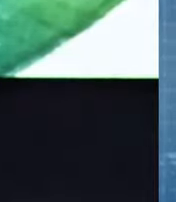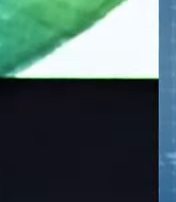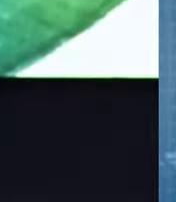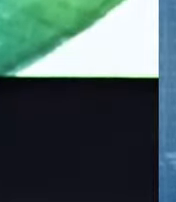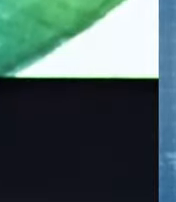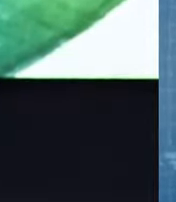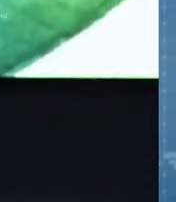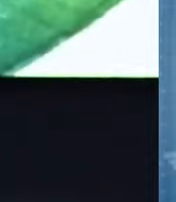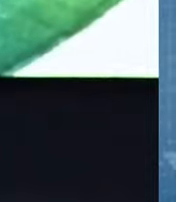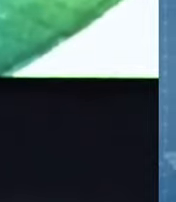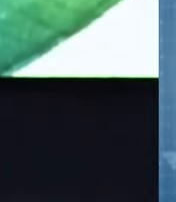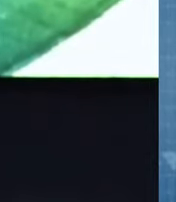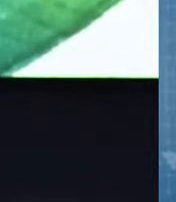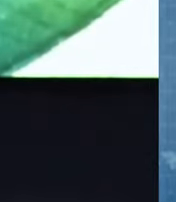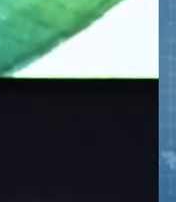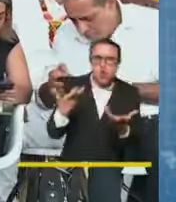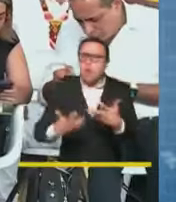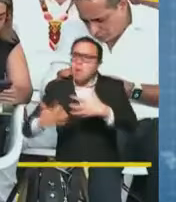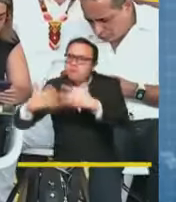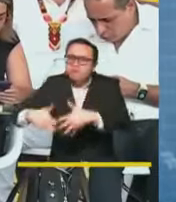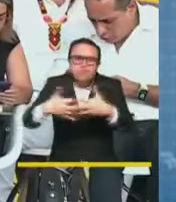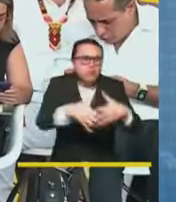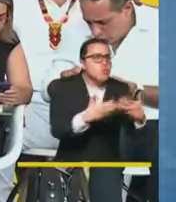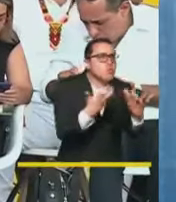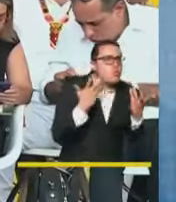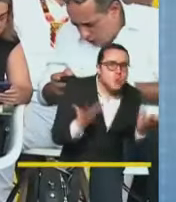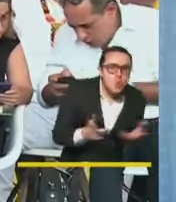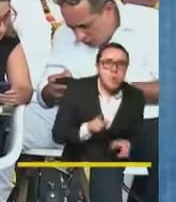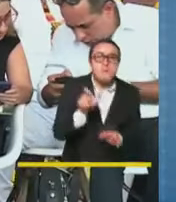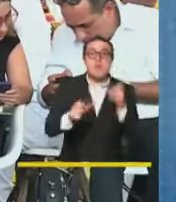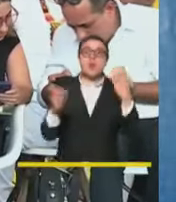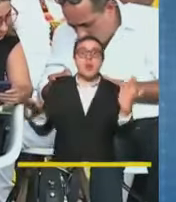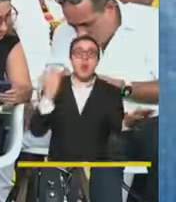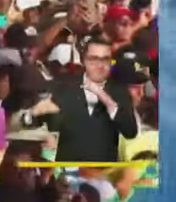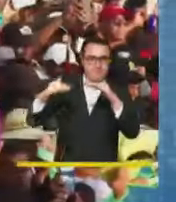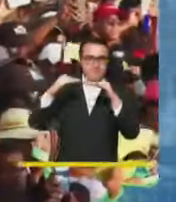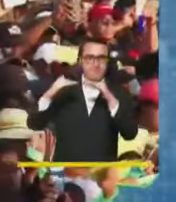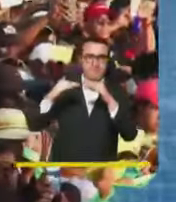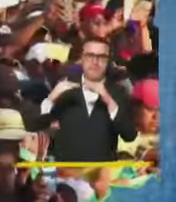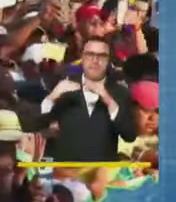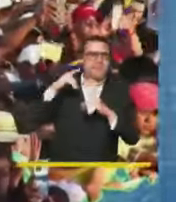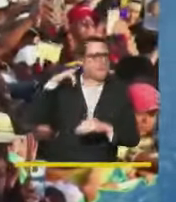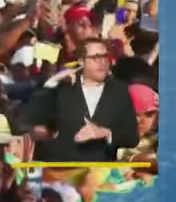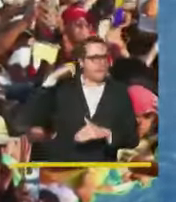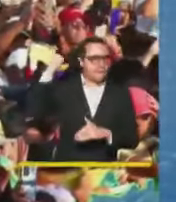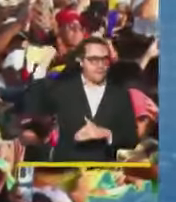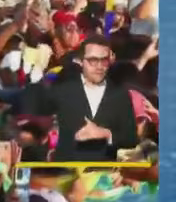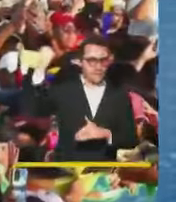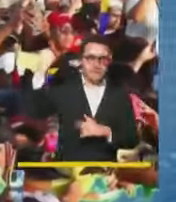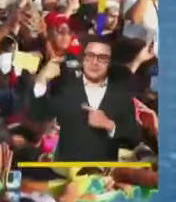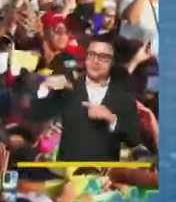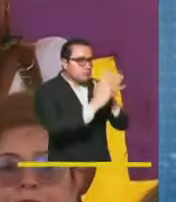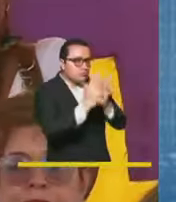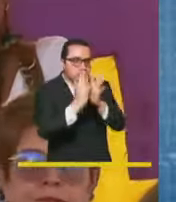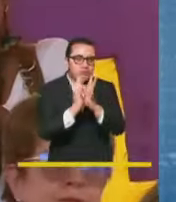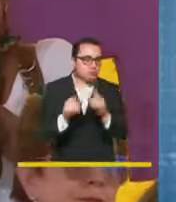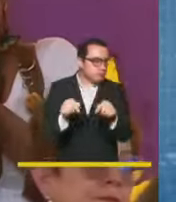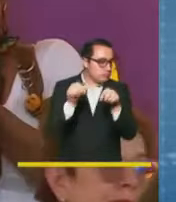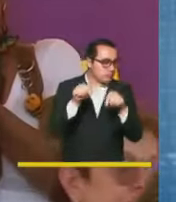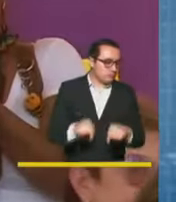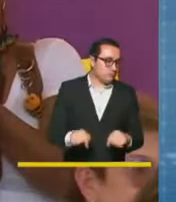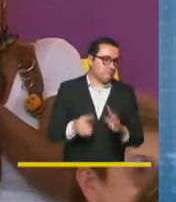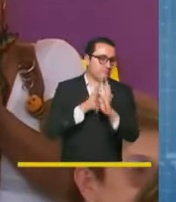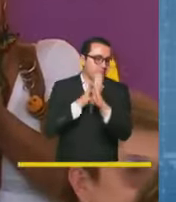pero es muy posible que estemos convencidos que el mejor programa sea el de a y votemos por B porque el momento político